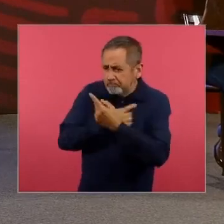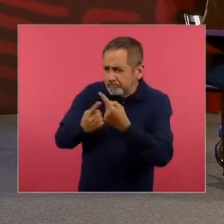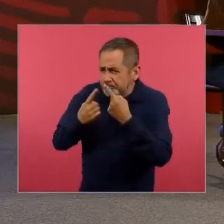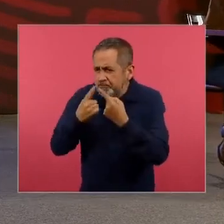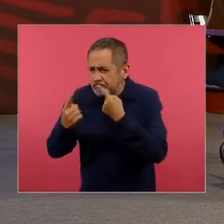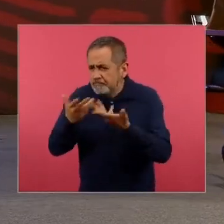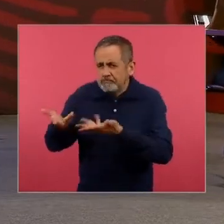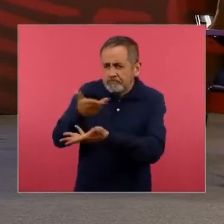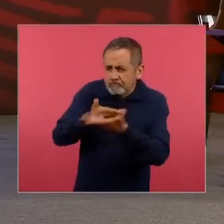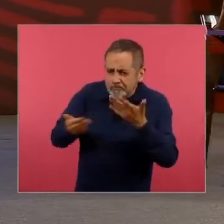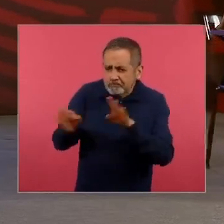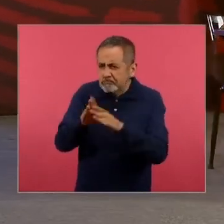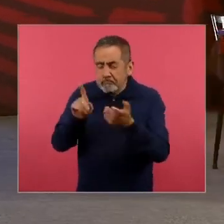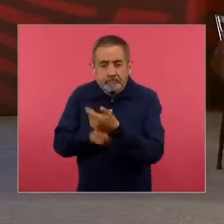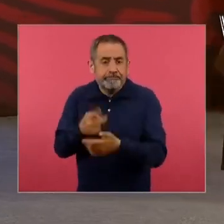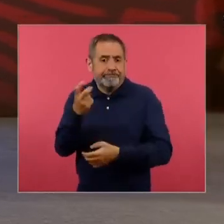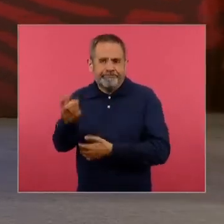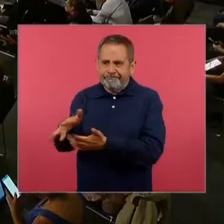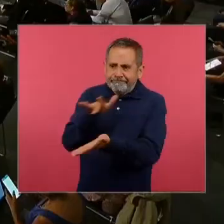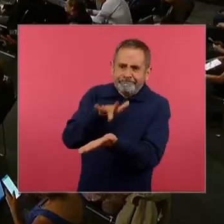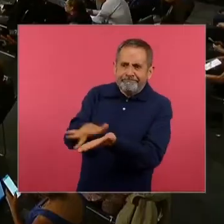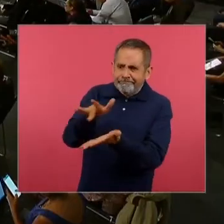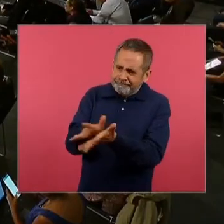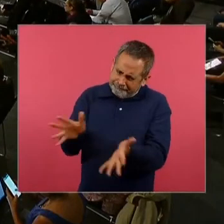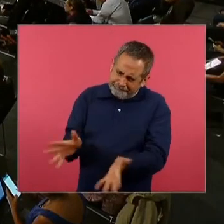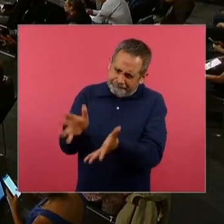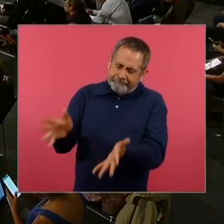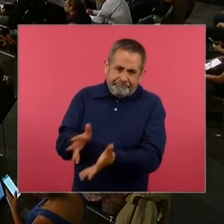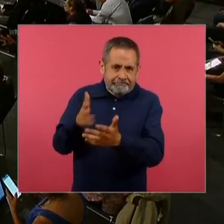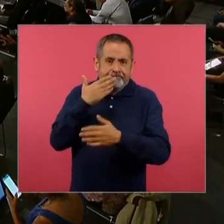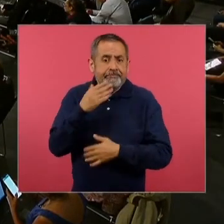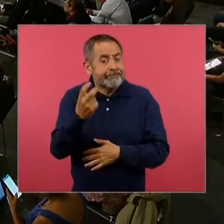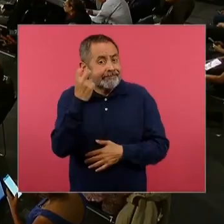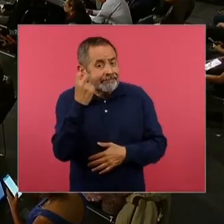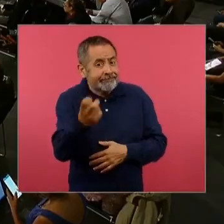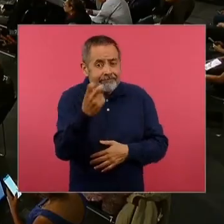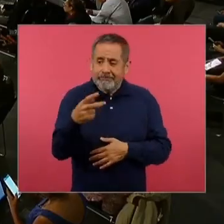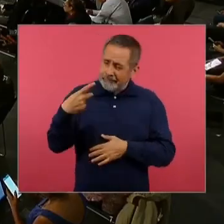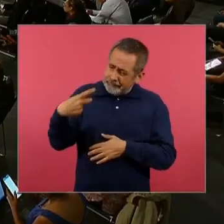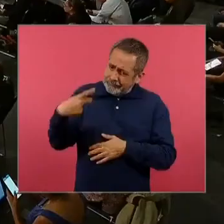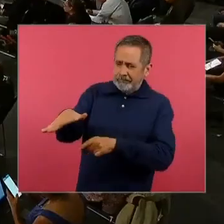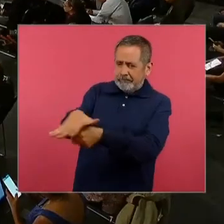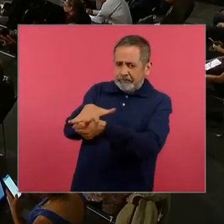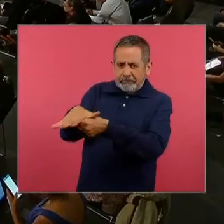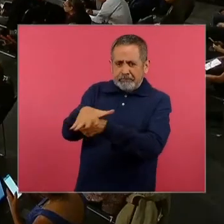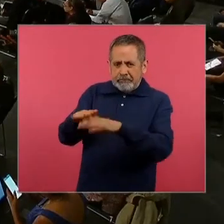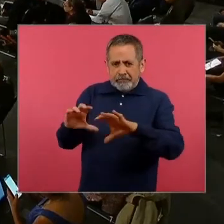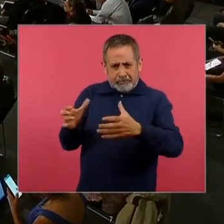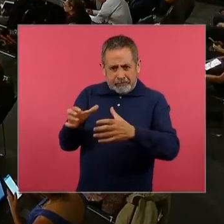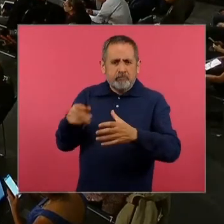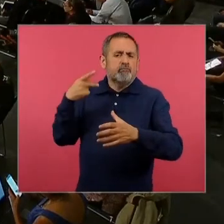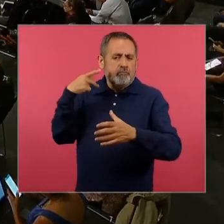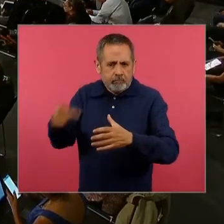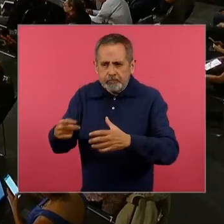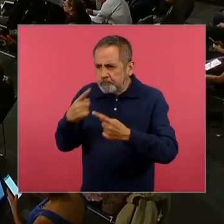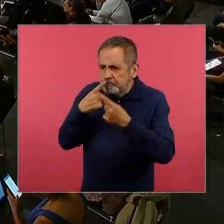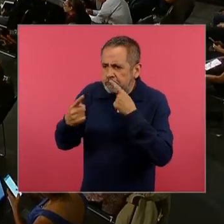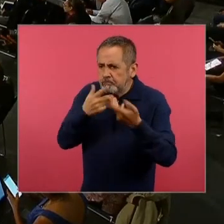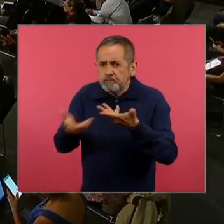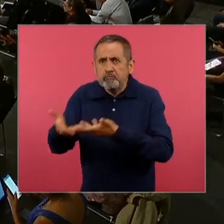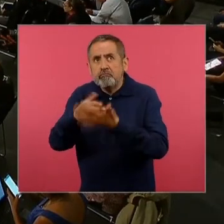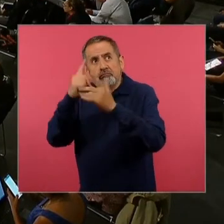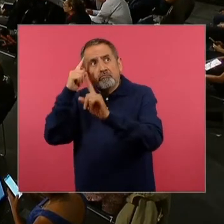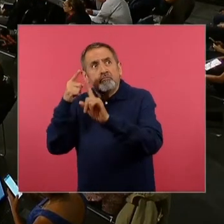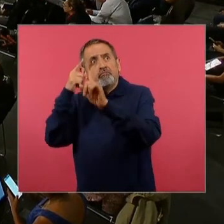cosa, esto es lo que estamos impulsando, que ellos en sus colectivos, en sus ambientes, puedan discutir hacia